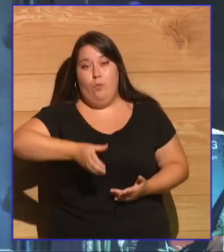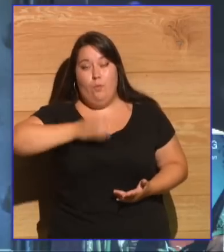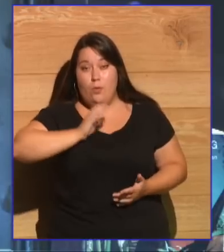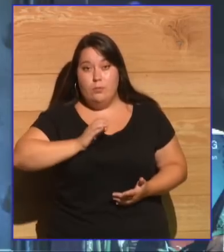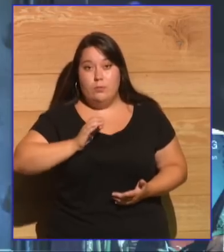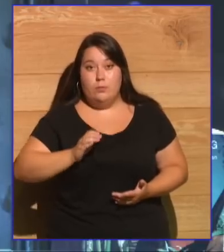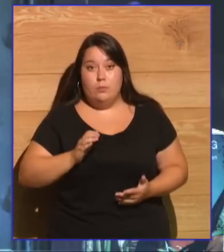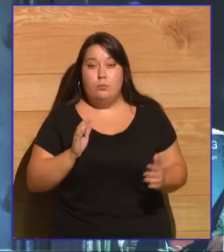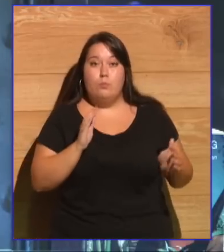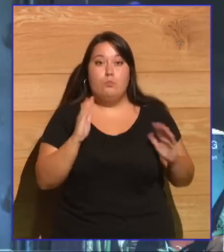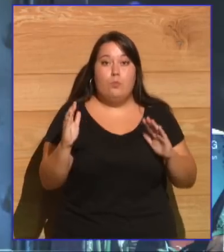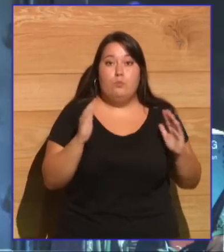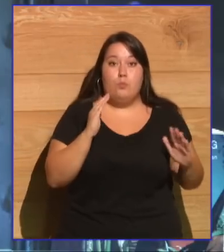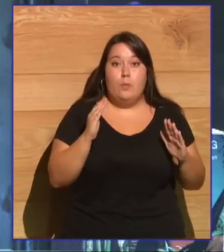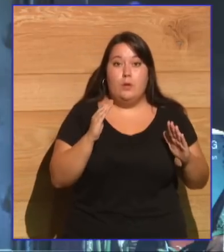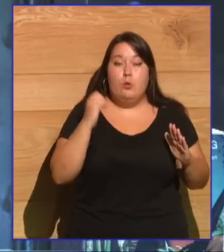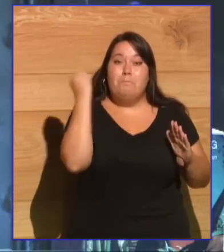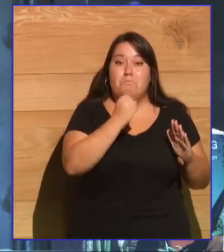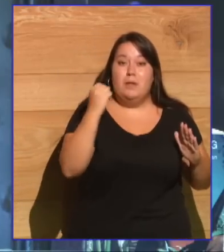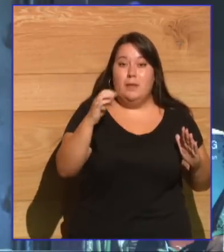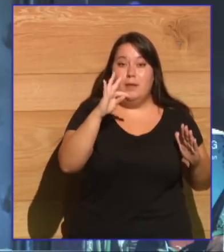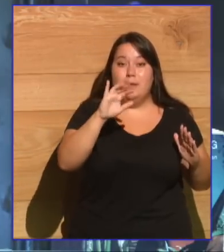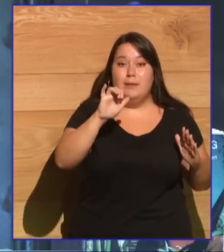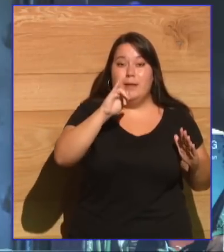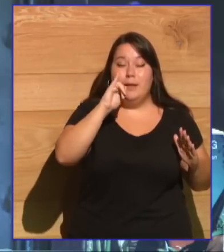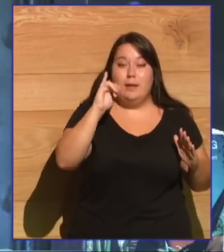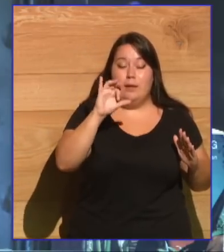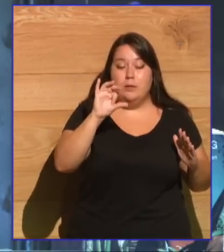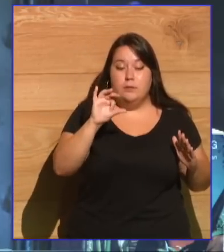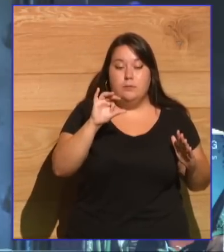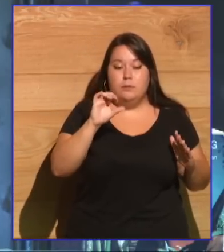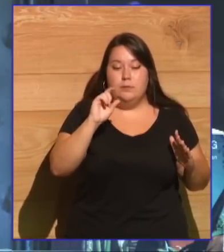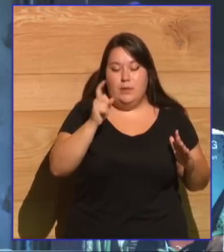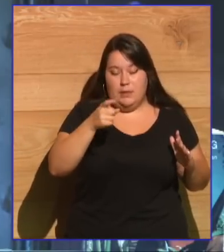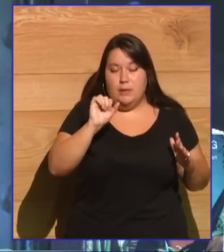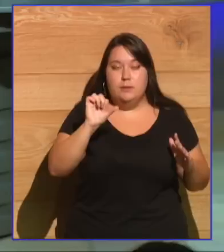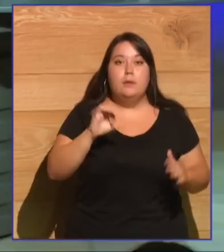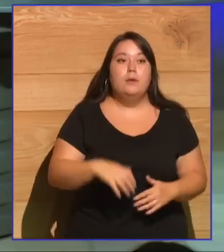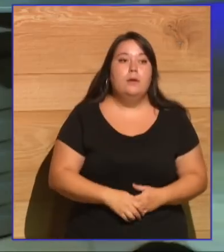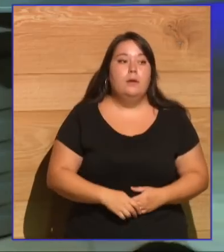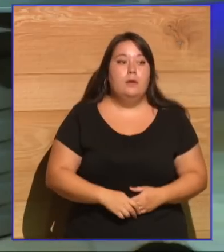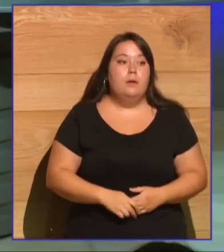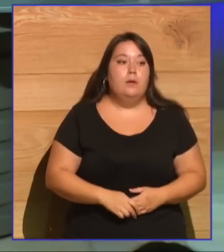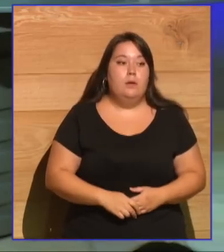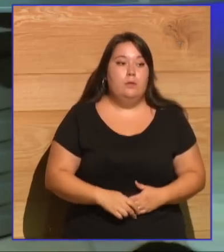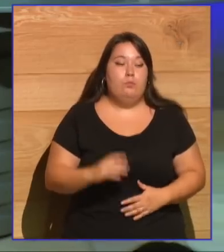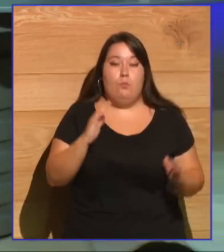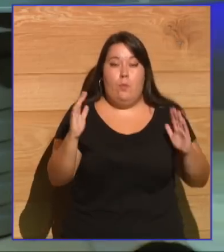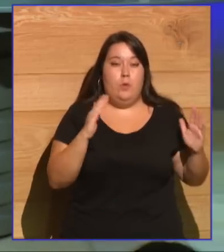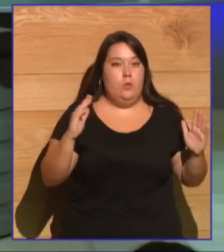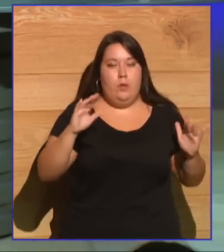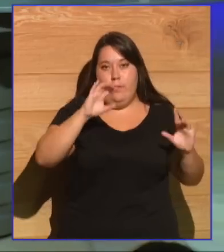la matanza de texas y veces sensación de enfermedad dé a luz finamiento casi